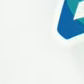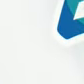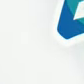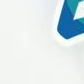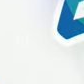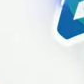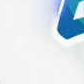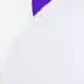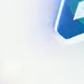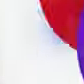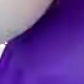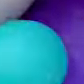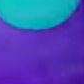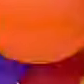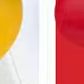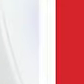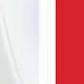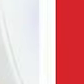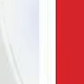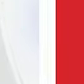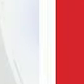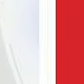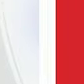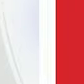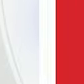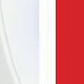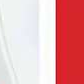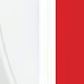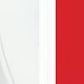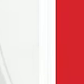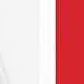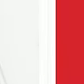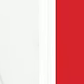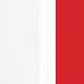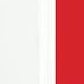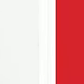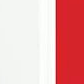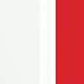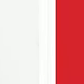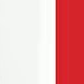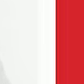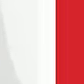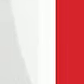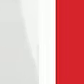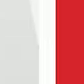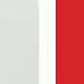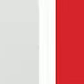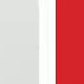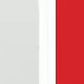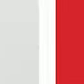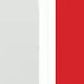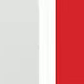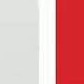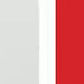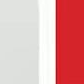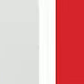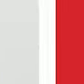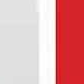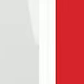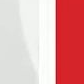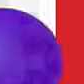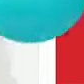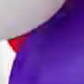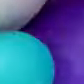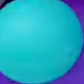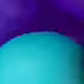Expresiones fue auspiciado por Nuestro amor se renueva con la calidad de siempre. Paceña, la cerveza que elijo yo y todos los